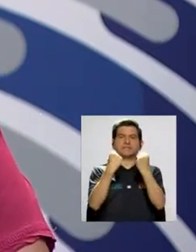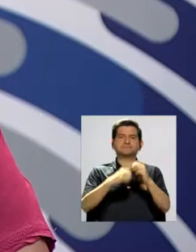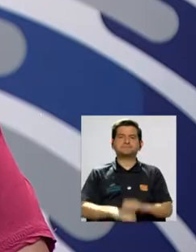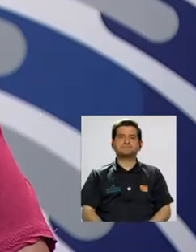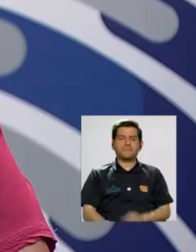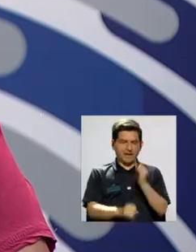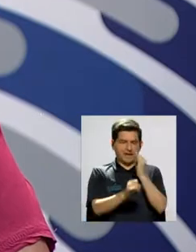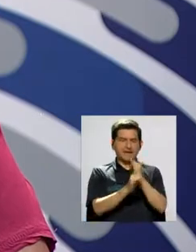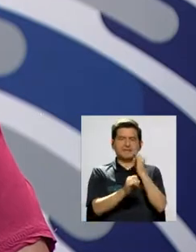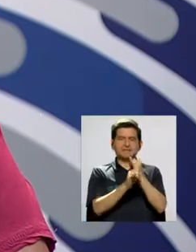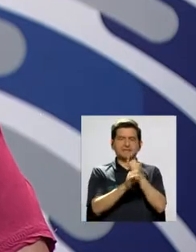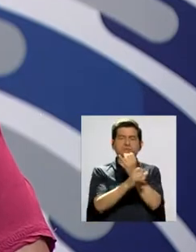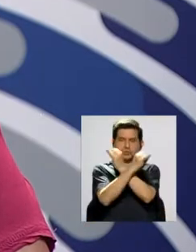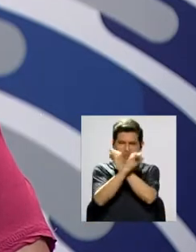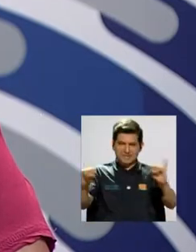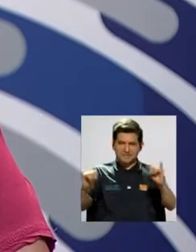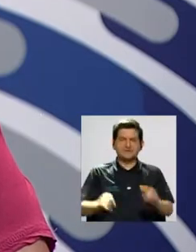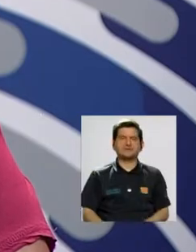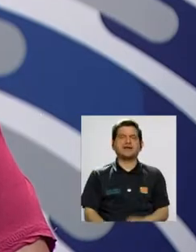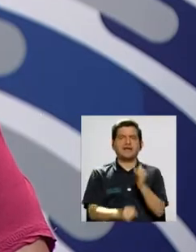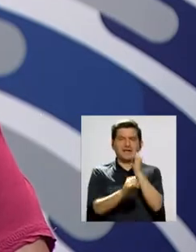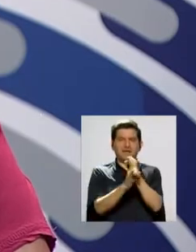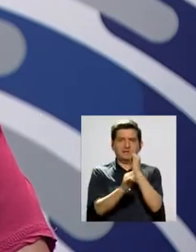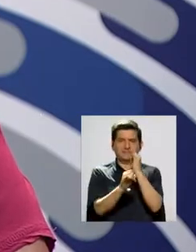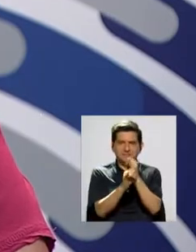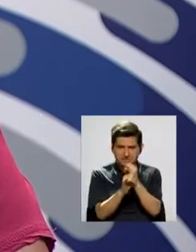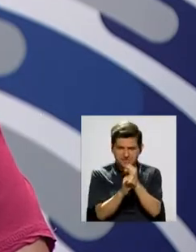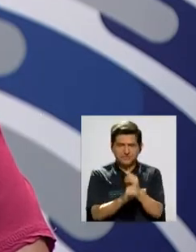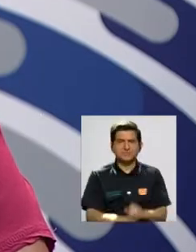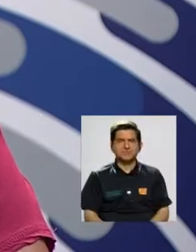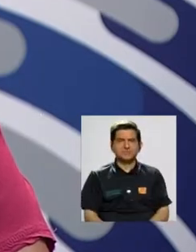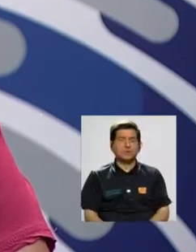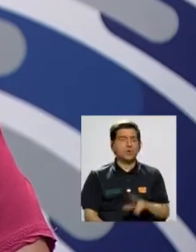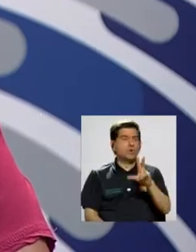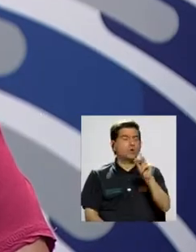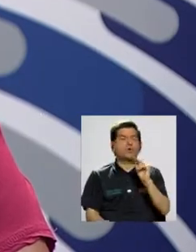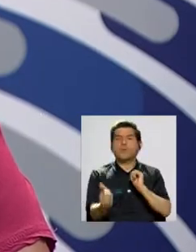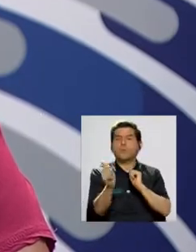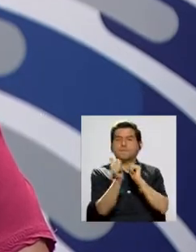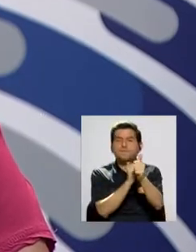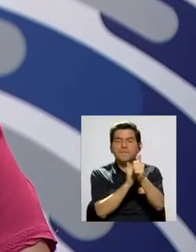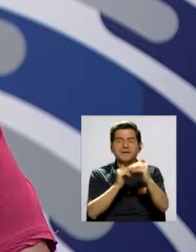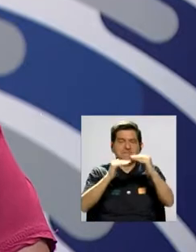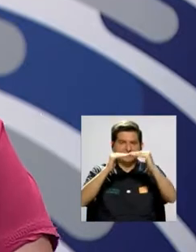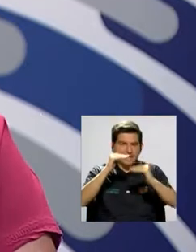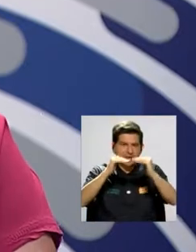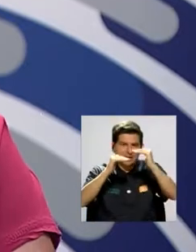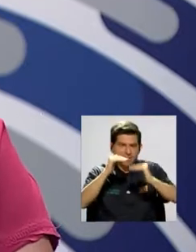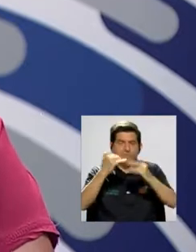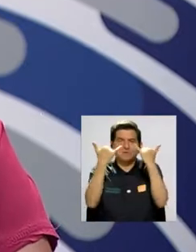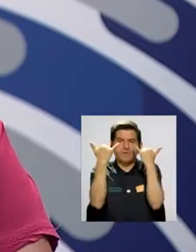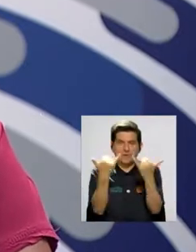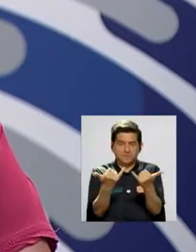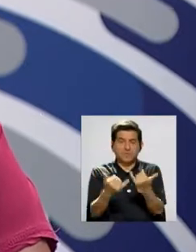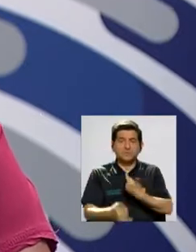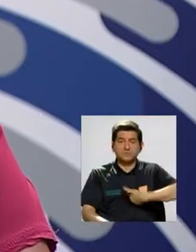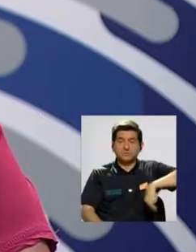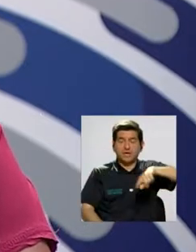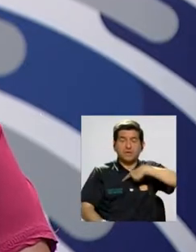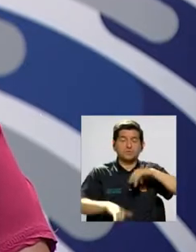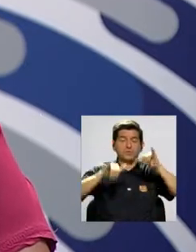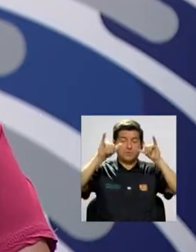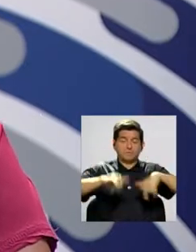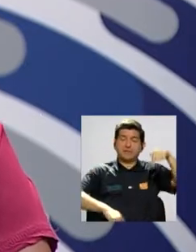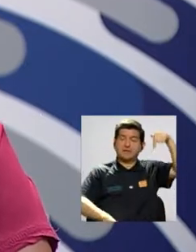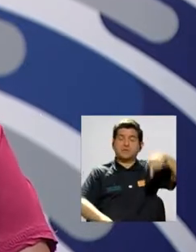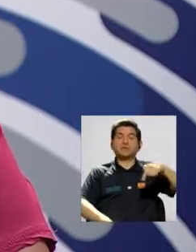una institucionalidad independiente, una institucionalidad que no rebase esos mínimos que nos han hecho lo que todavía somos el